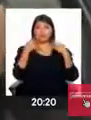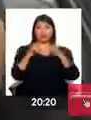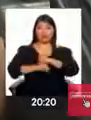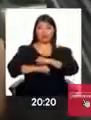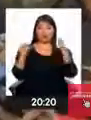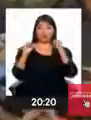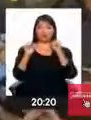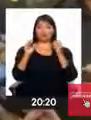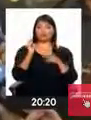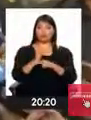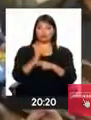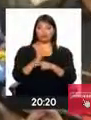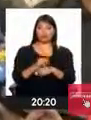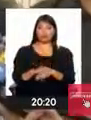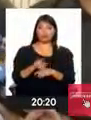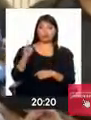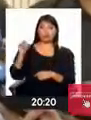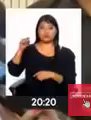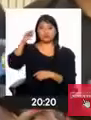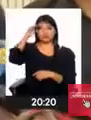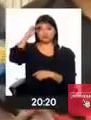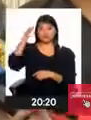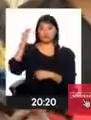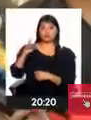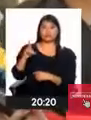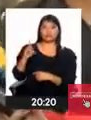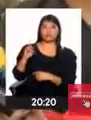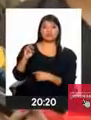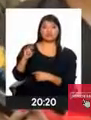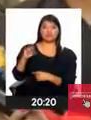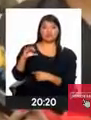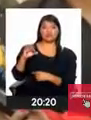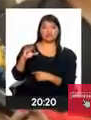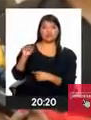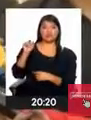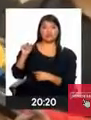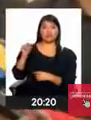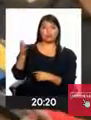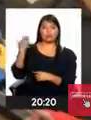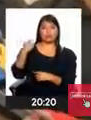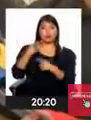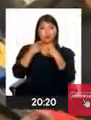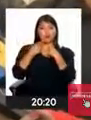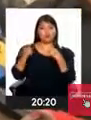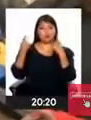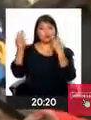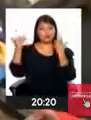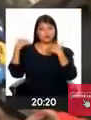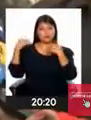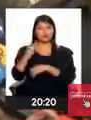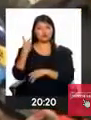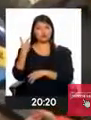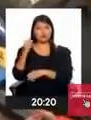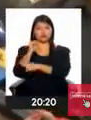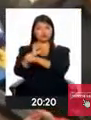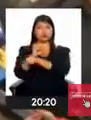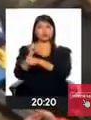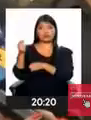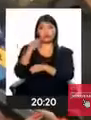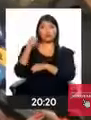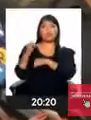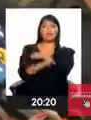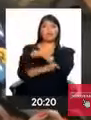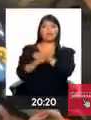consecuencias fatales. La División de Crimen Organizado de la DRINCRI ha realizado un trabajo exitoso porque ha capturado a estos dos delincuentes de